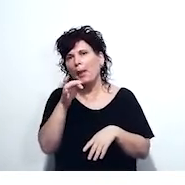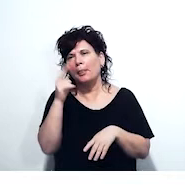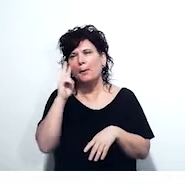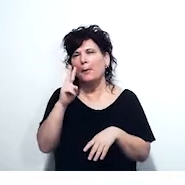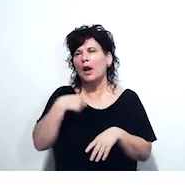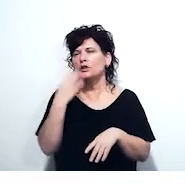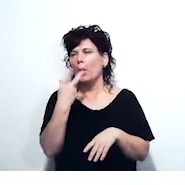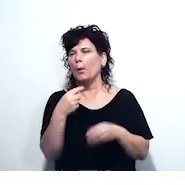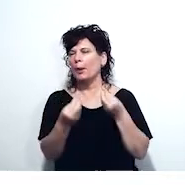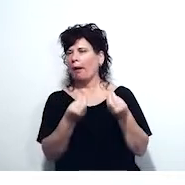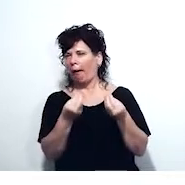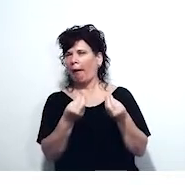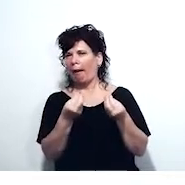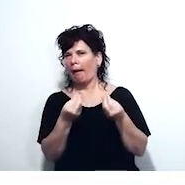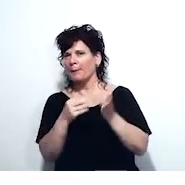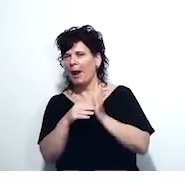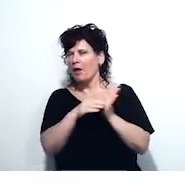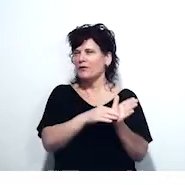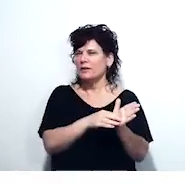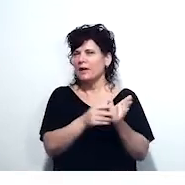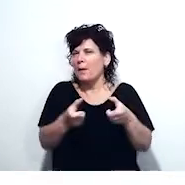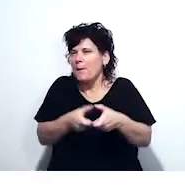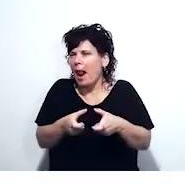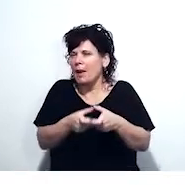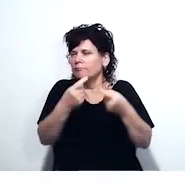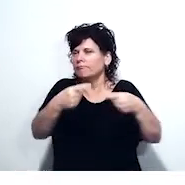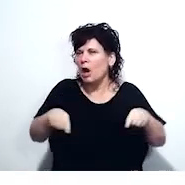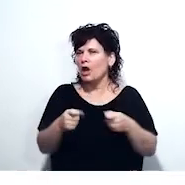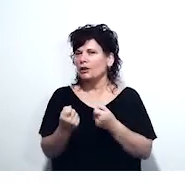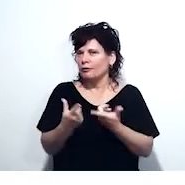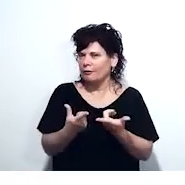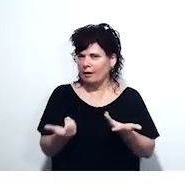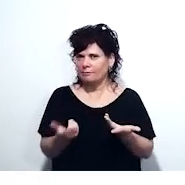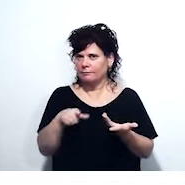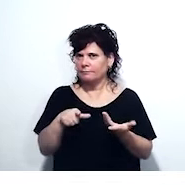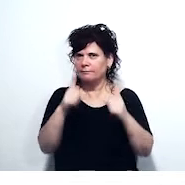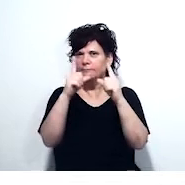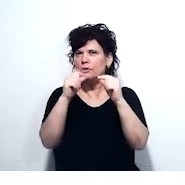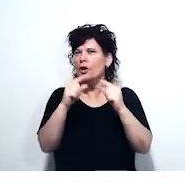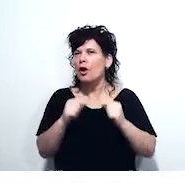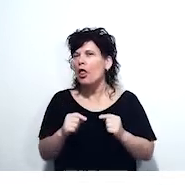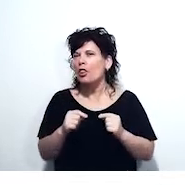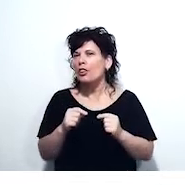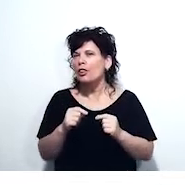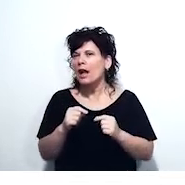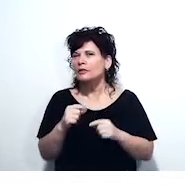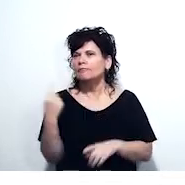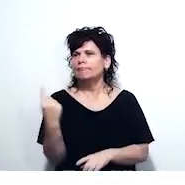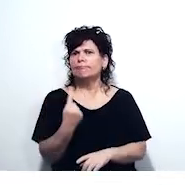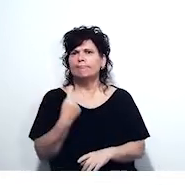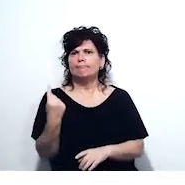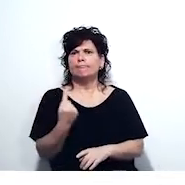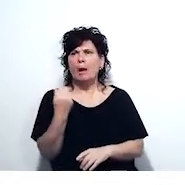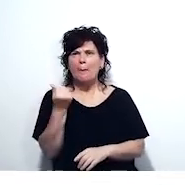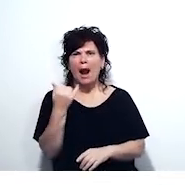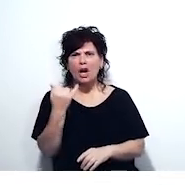cuáles son nuestros gustos para mostrarnos ciertas películas y ciertos productos. Entonces, los datos solos no tienen mucho valor, sino que cuando